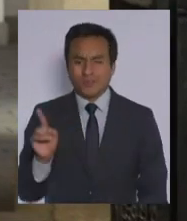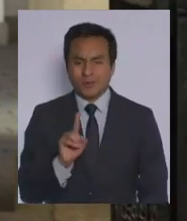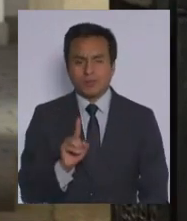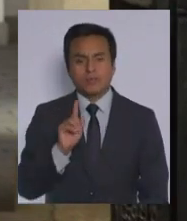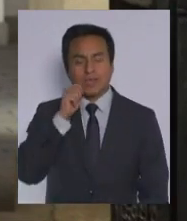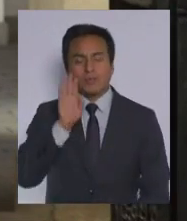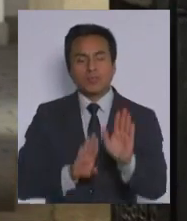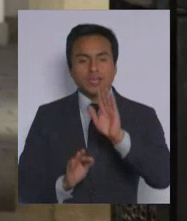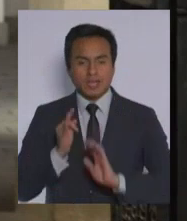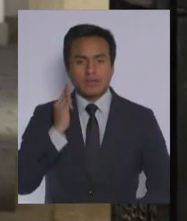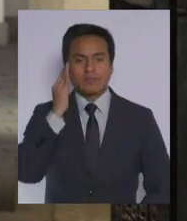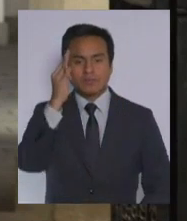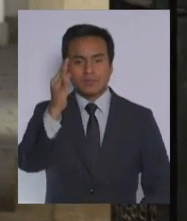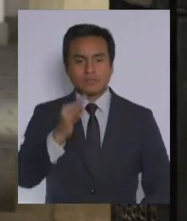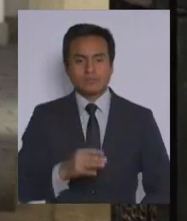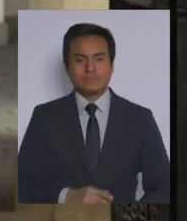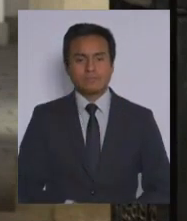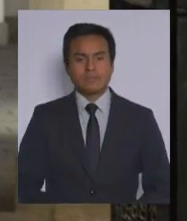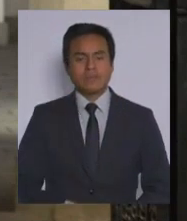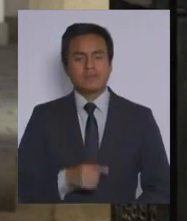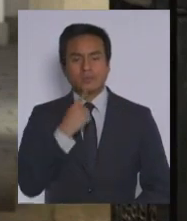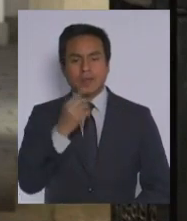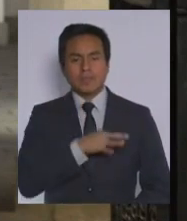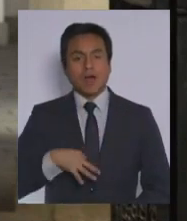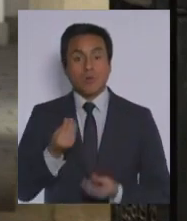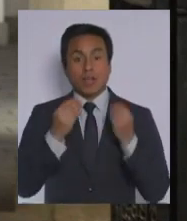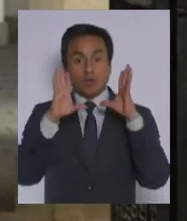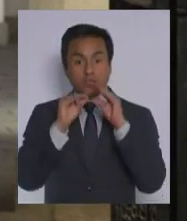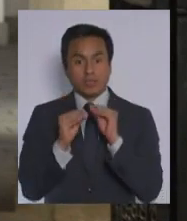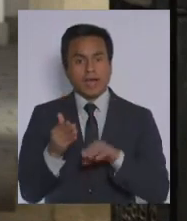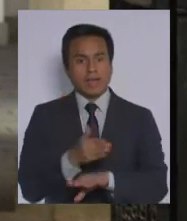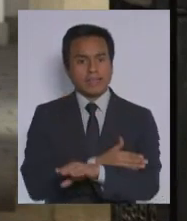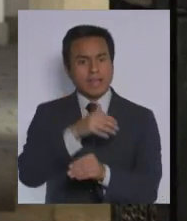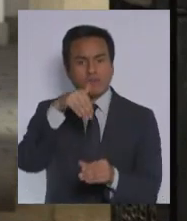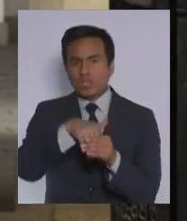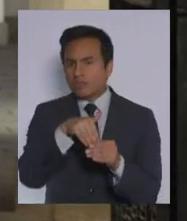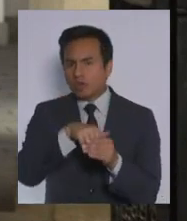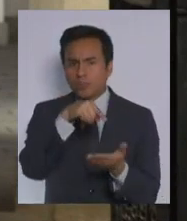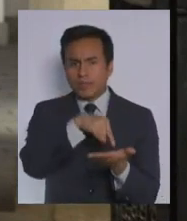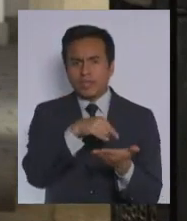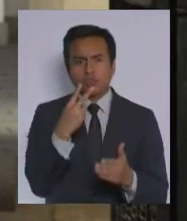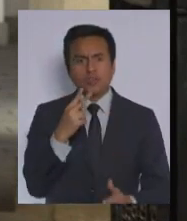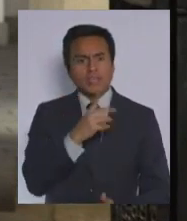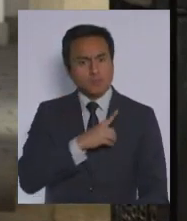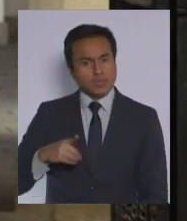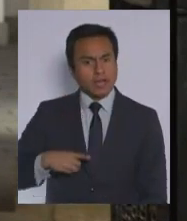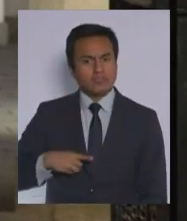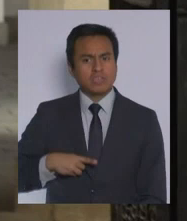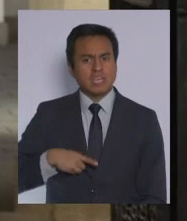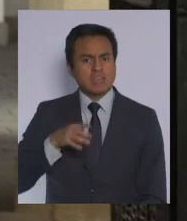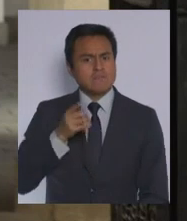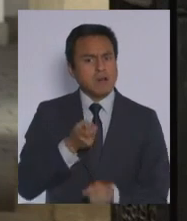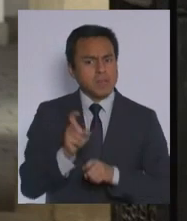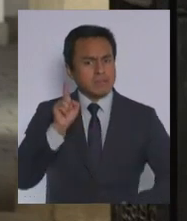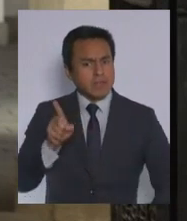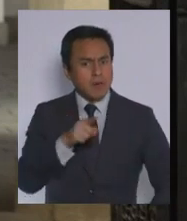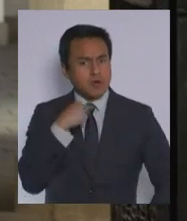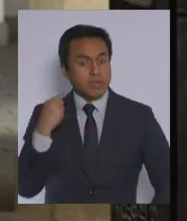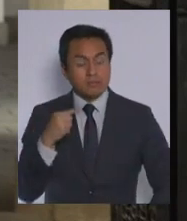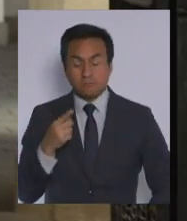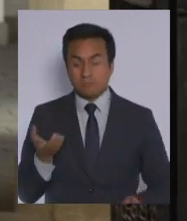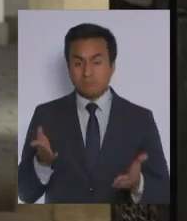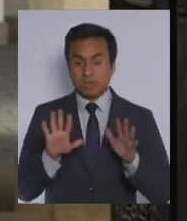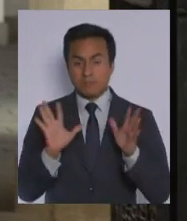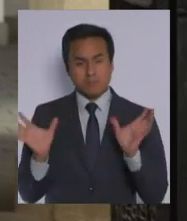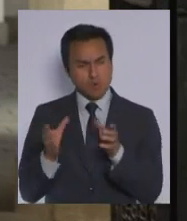proteger el futuro me indican dos noches antes después de votación los diputados que recibieron amenazas de muerte al parecer